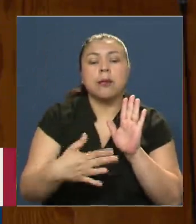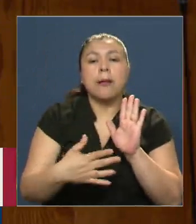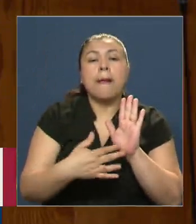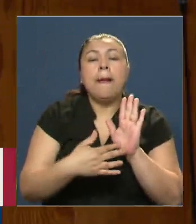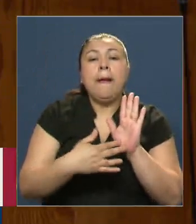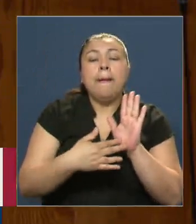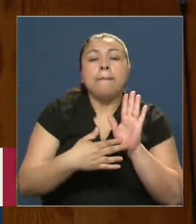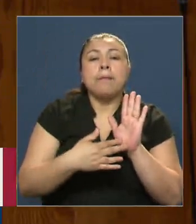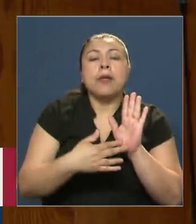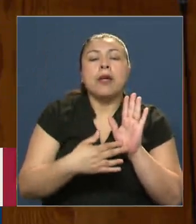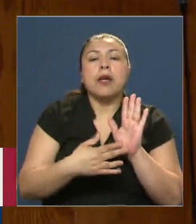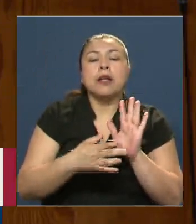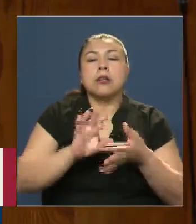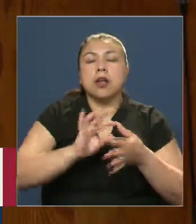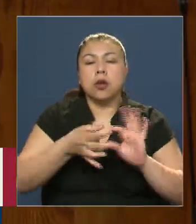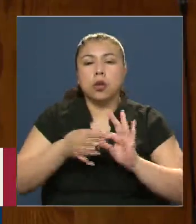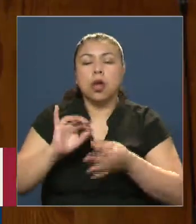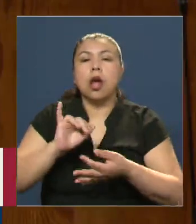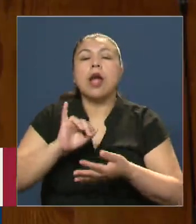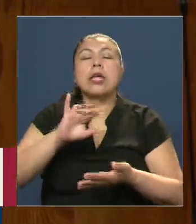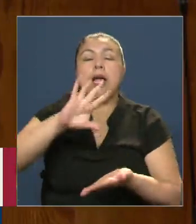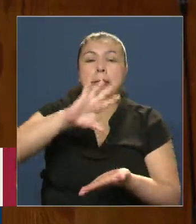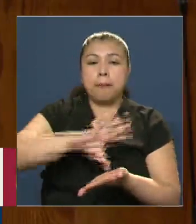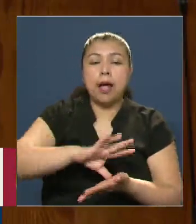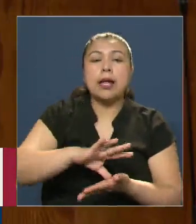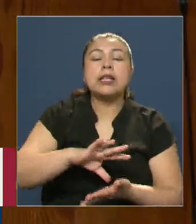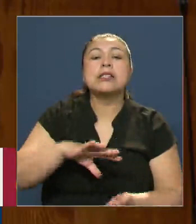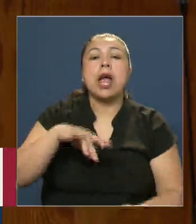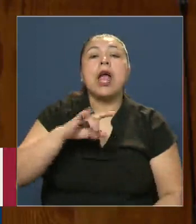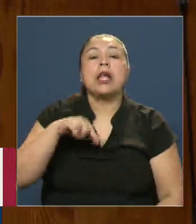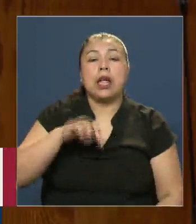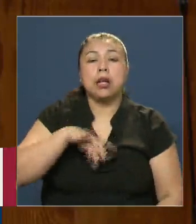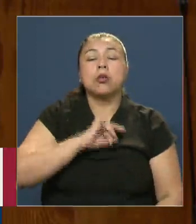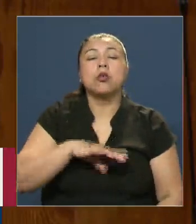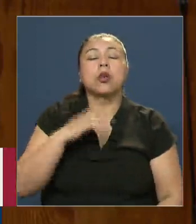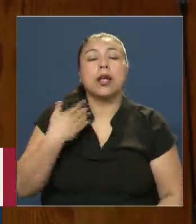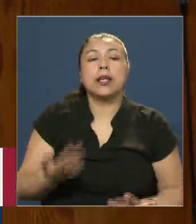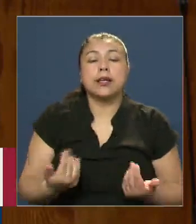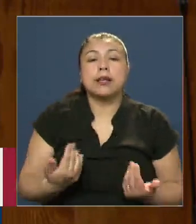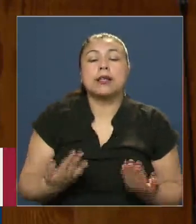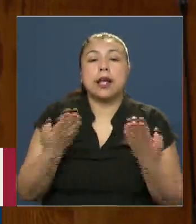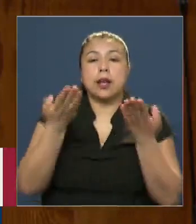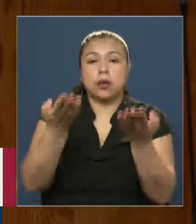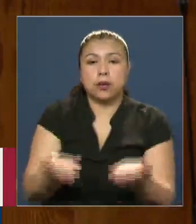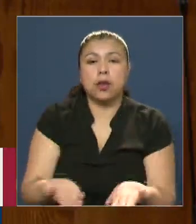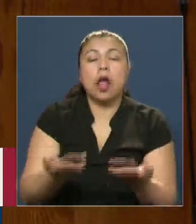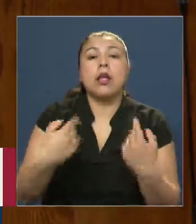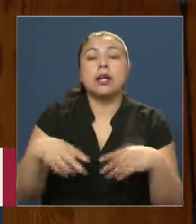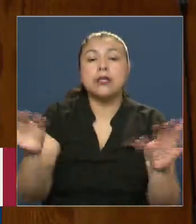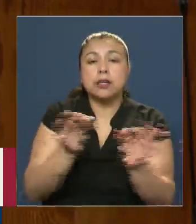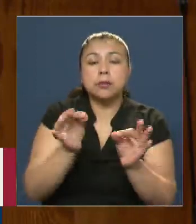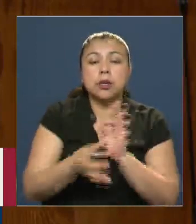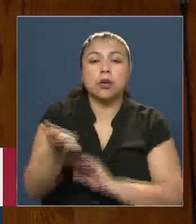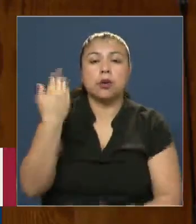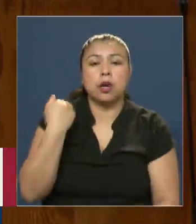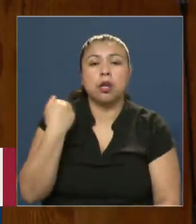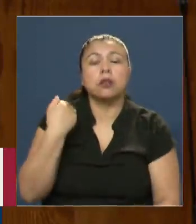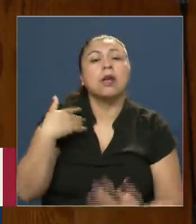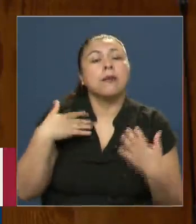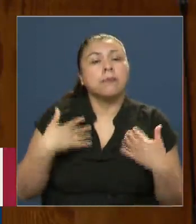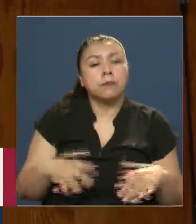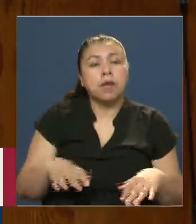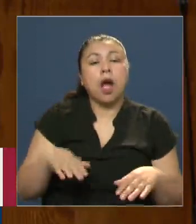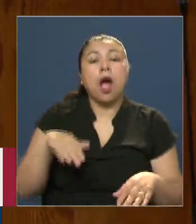la organización y el país anfitrión relativo a los privilegios e inmunidades que ya hemos referido. Sometido